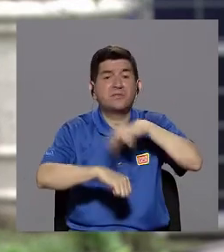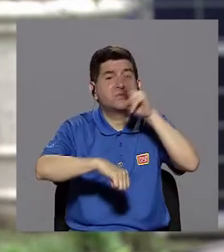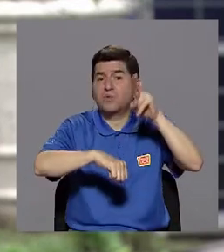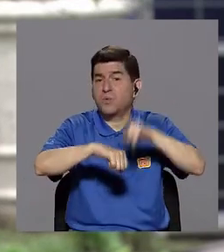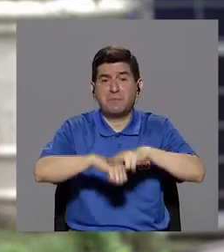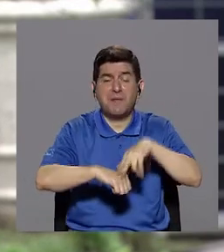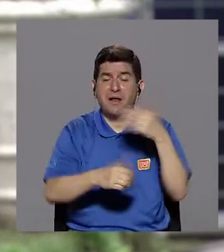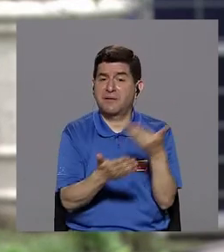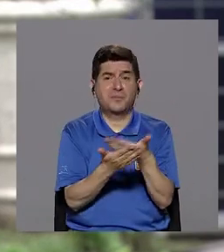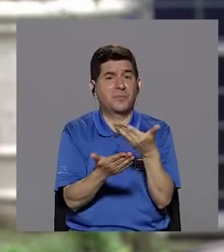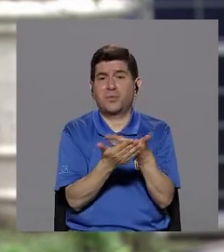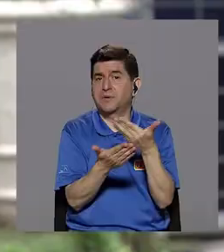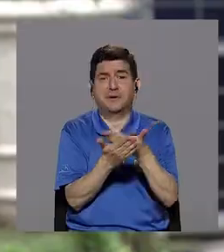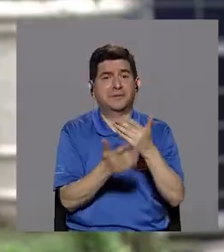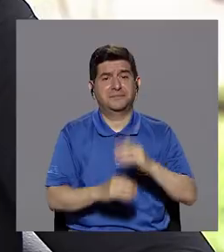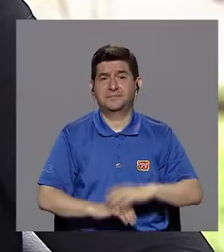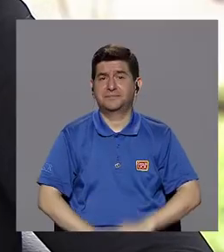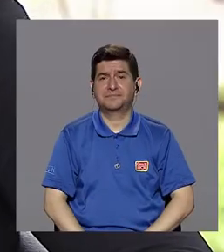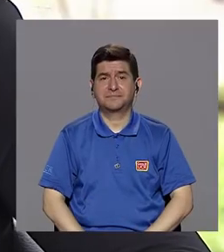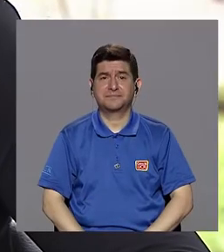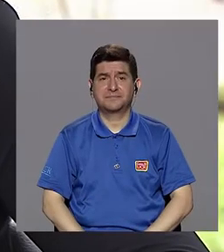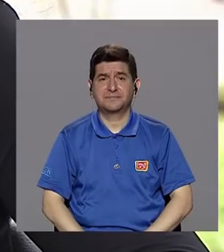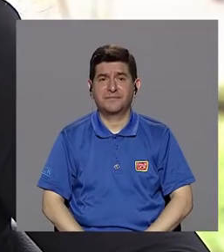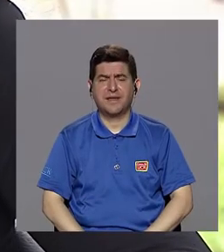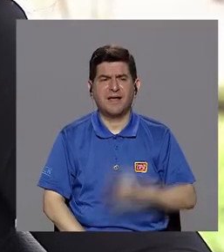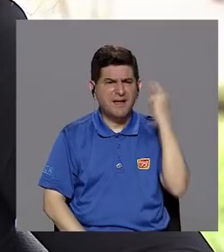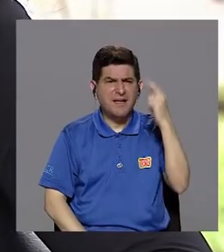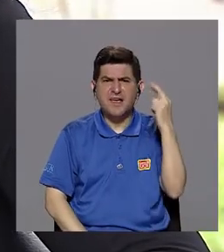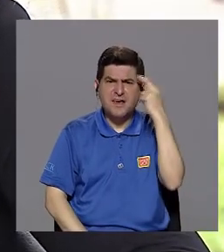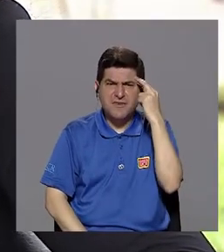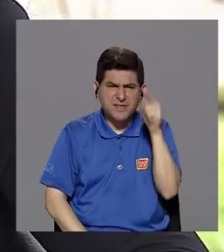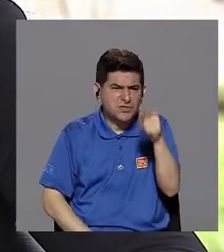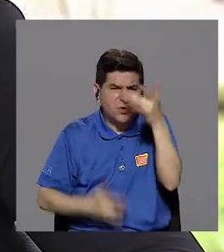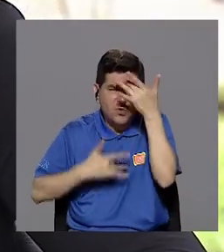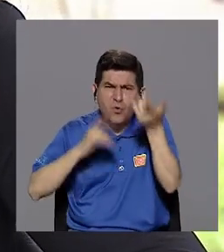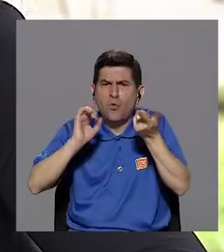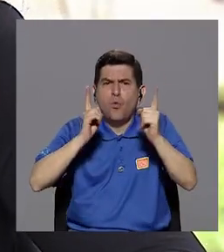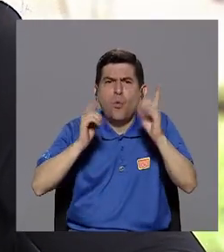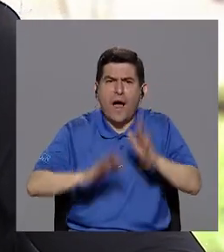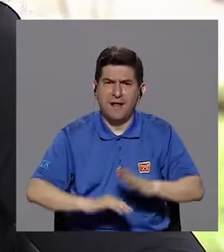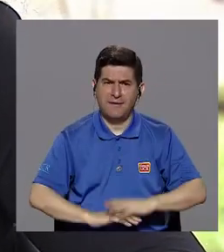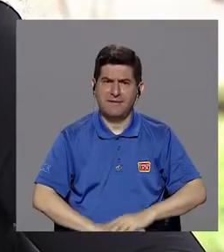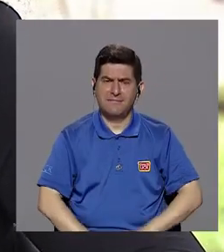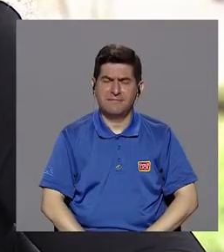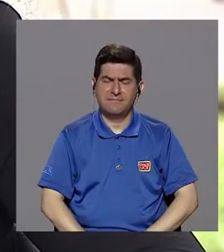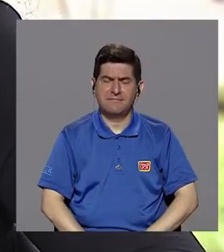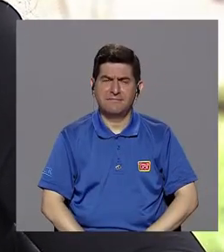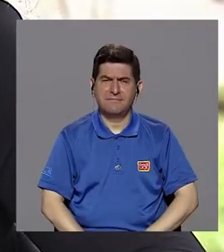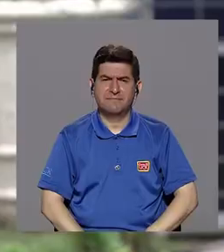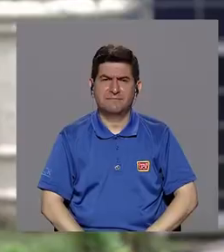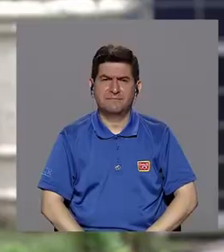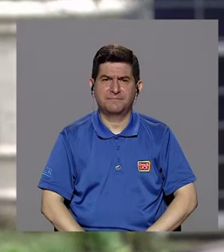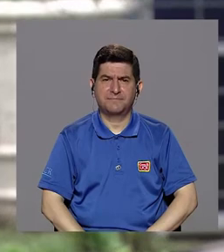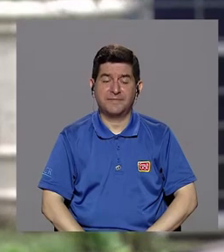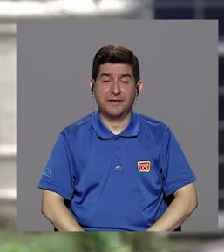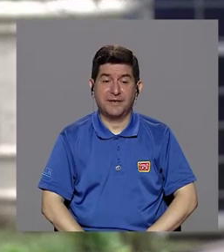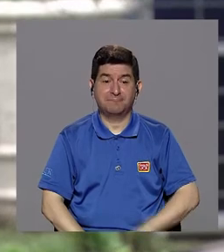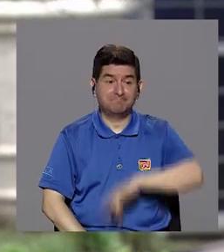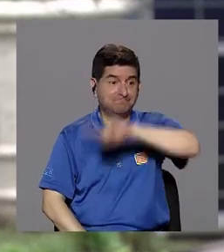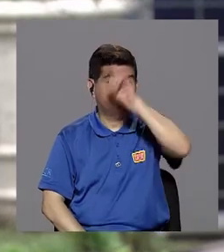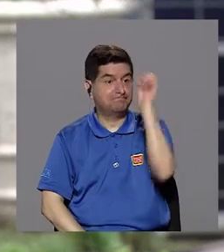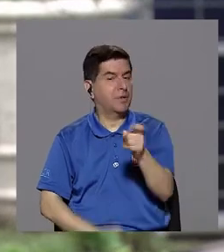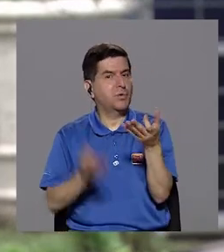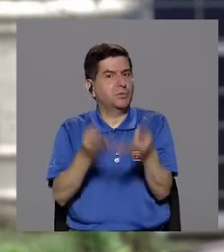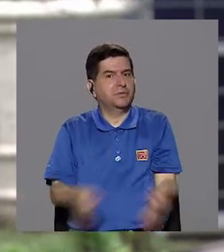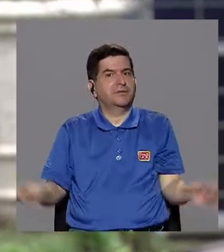normales esas pruebas. ¿Y qué causa la fibromialgia? ¿Cuáles son sus causas? Bueno, esa es la gran